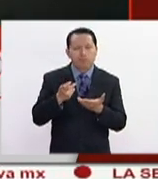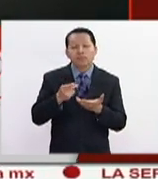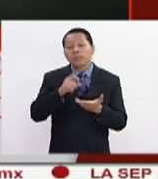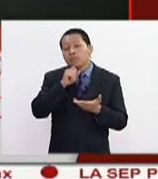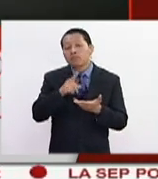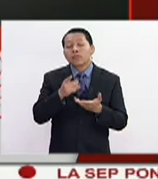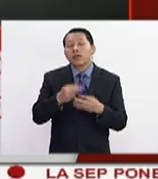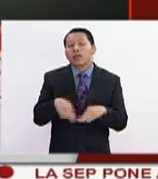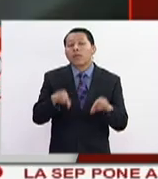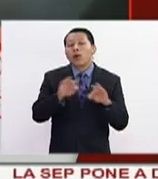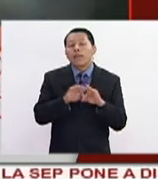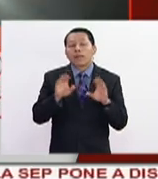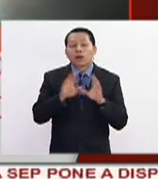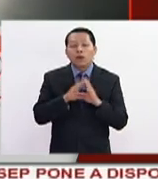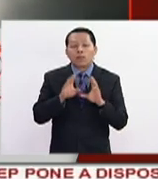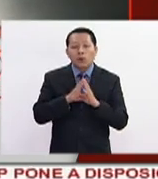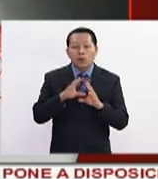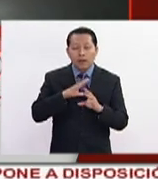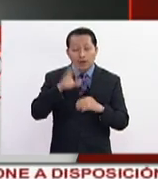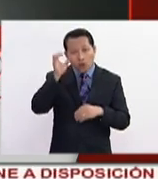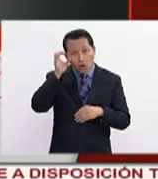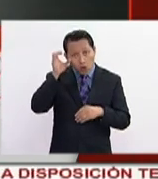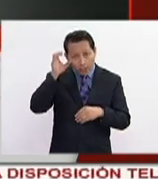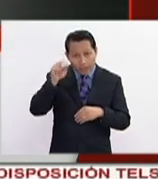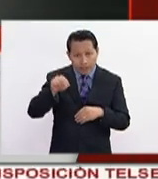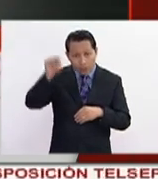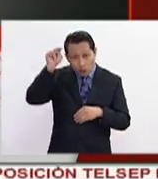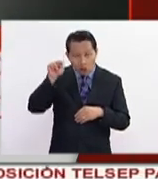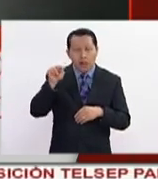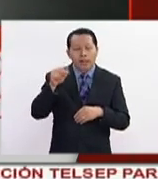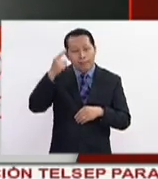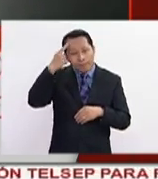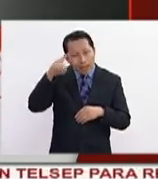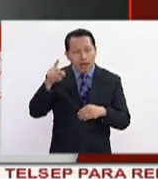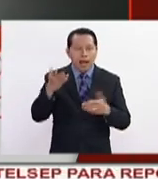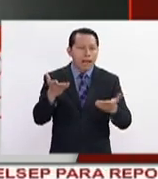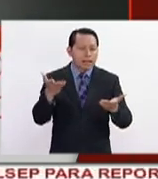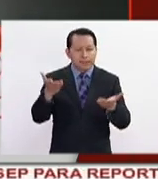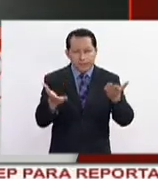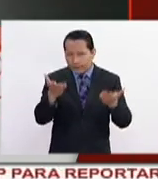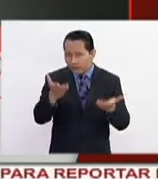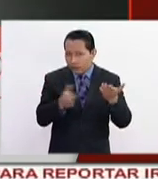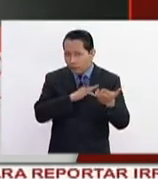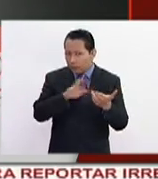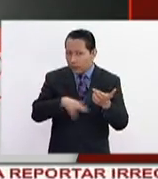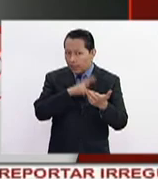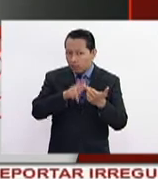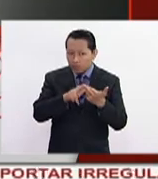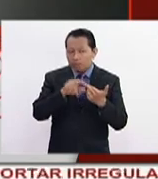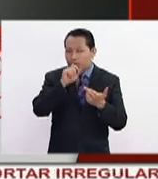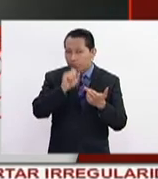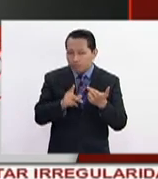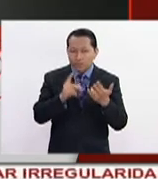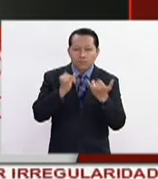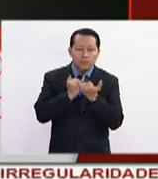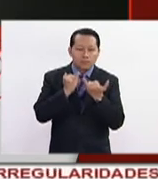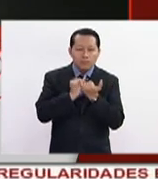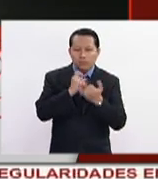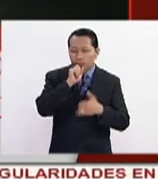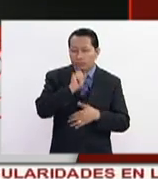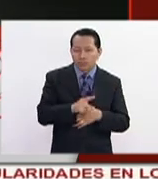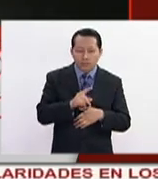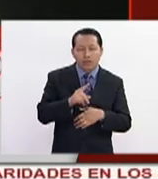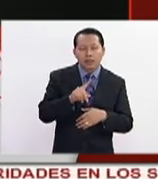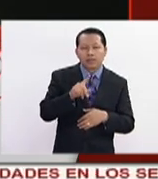muy importante el factor Corea del Norte en el equilibrio de poderes en la región. Y bueno,